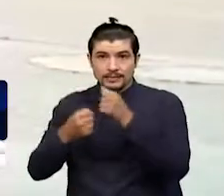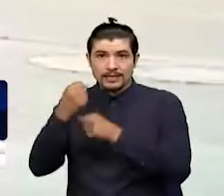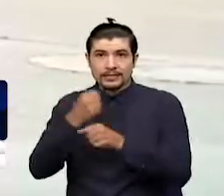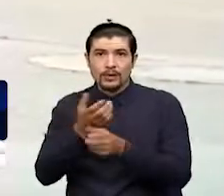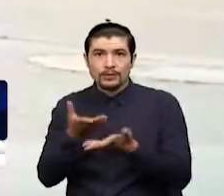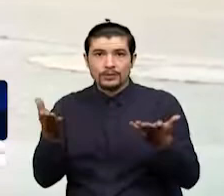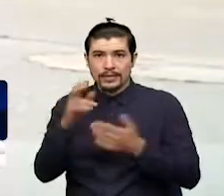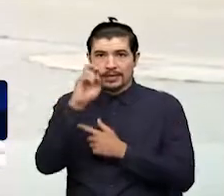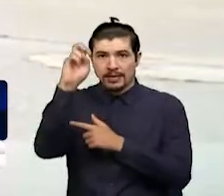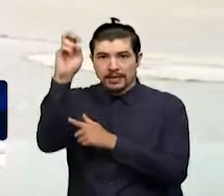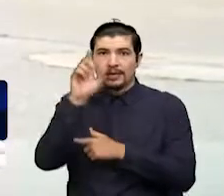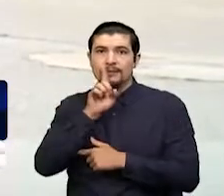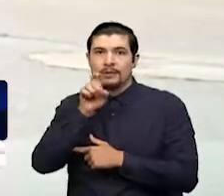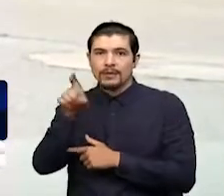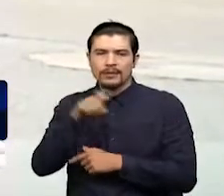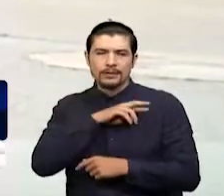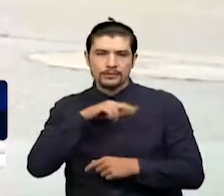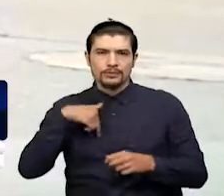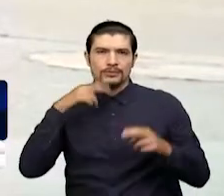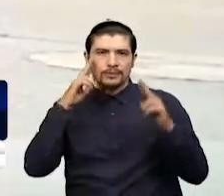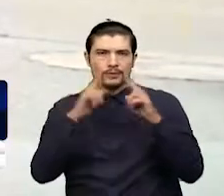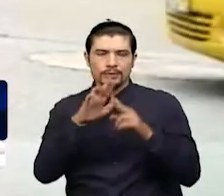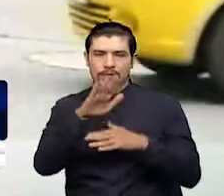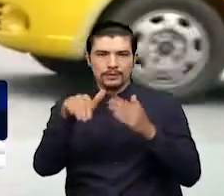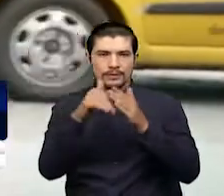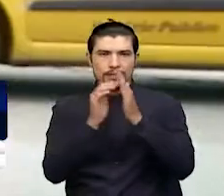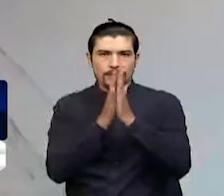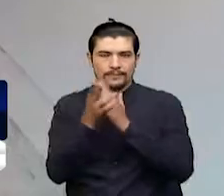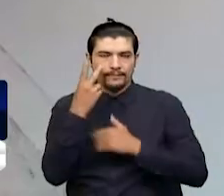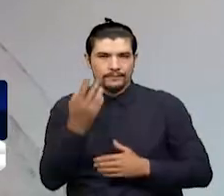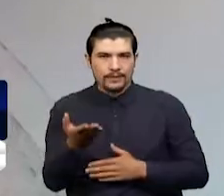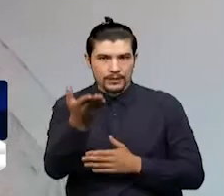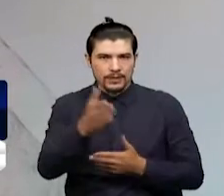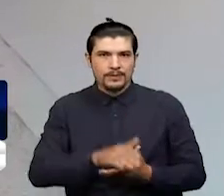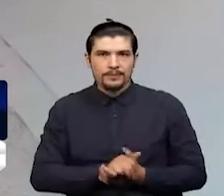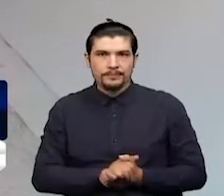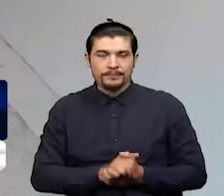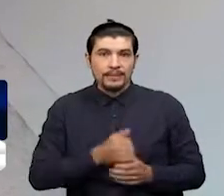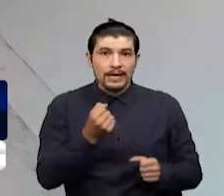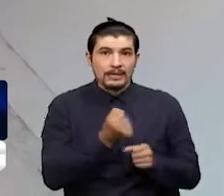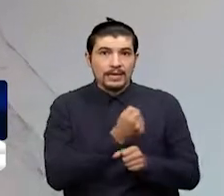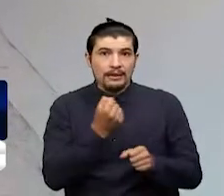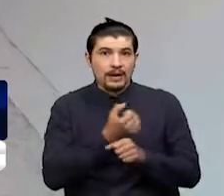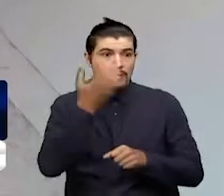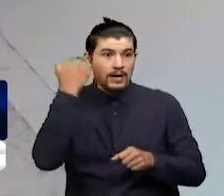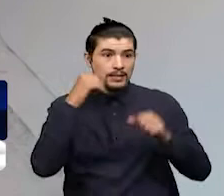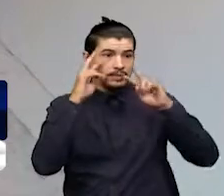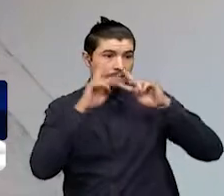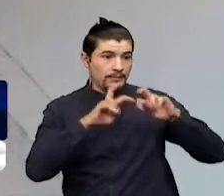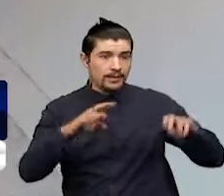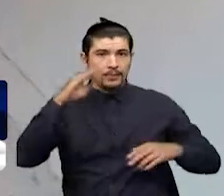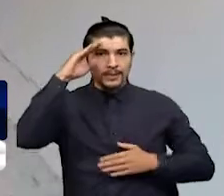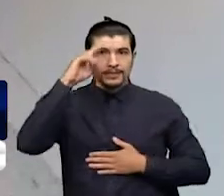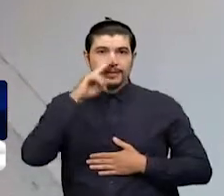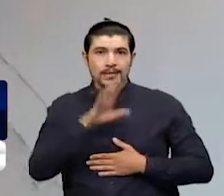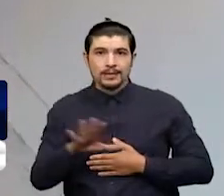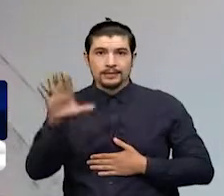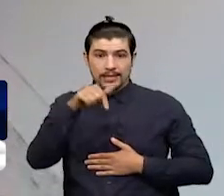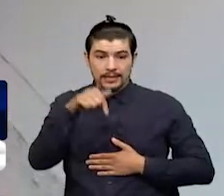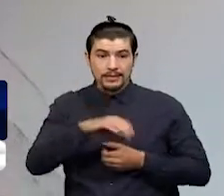de bucaramanga conozcamos los detalles a continuación tras un trabajo investigativo la policía metropolitana de bucaramanga